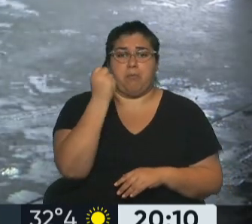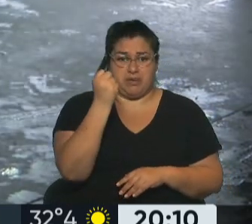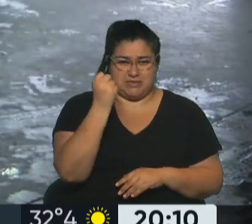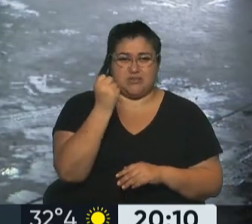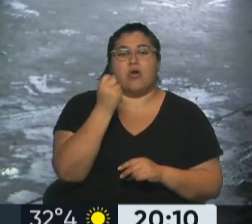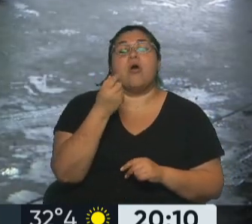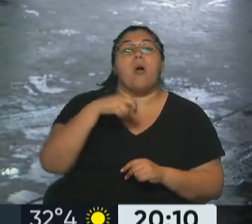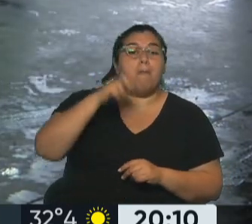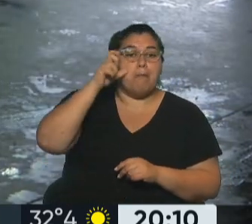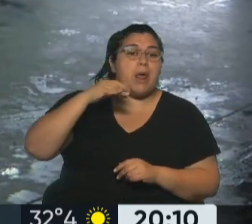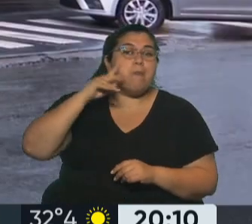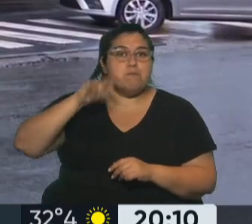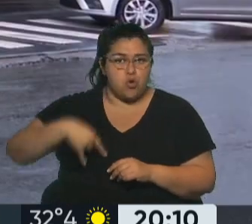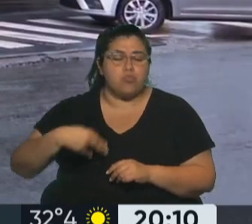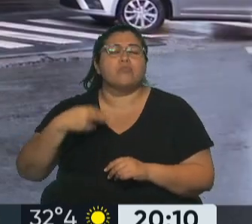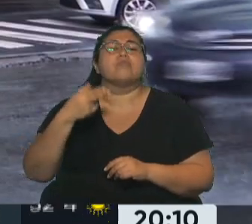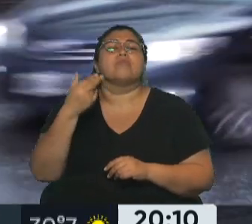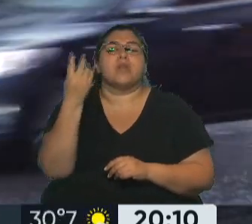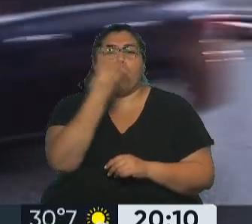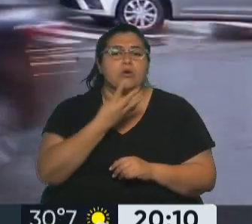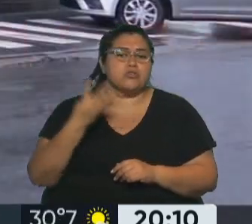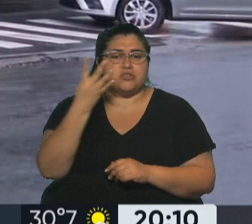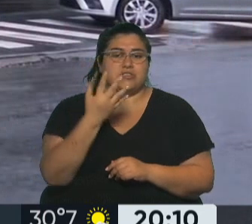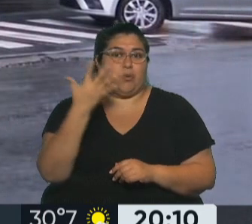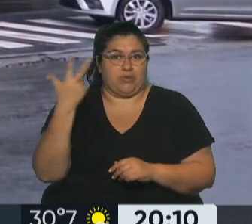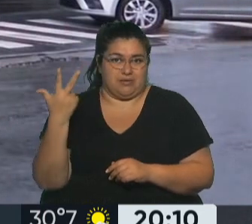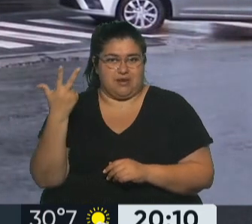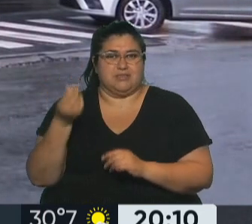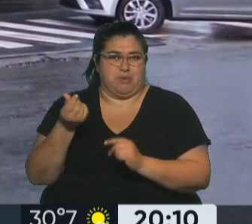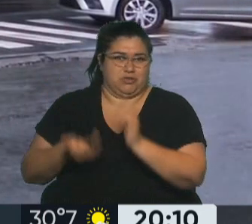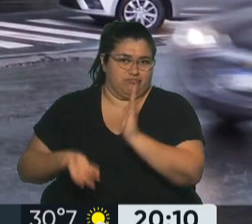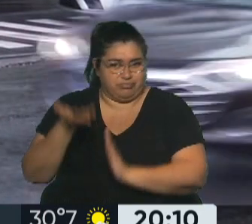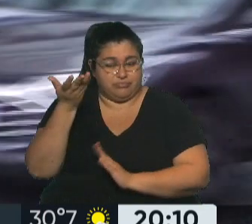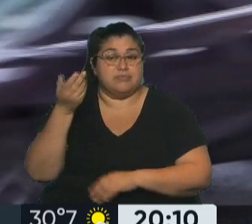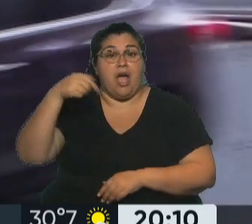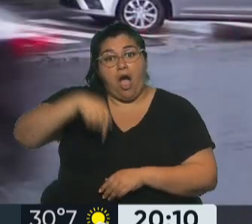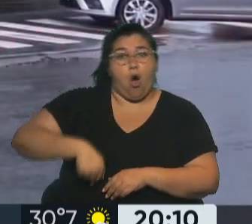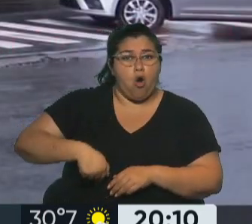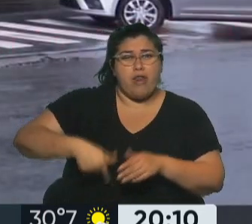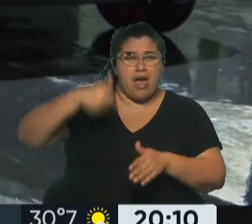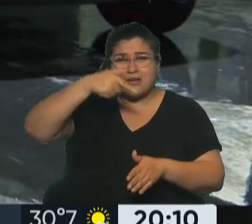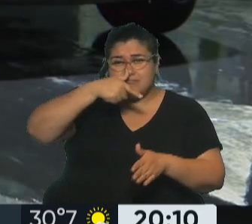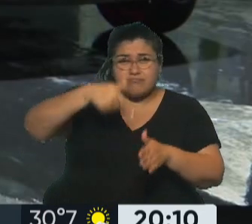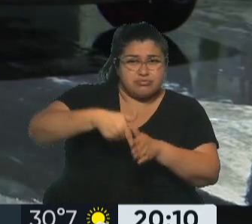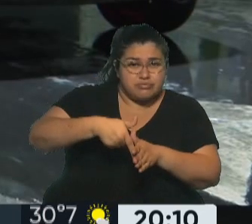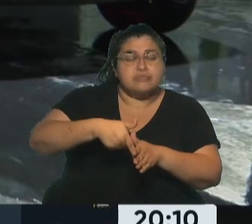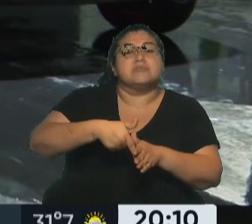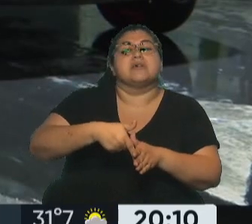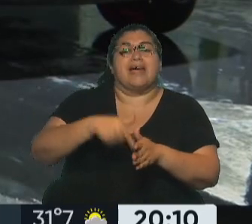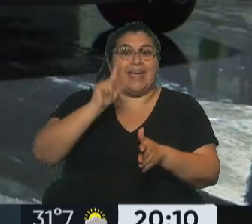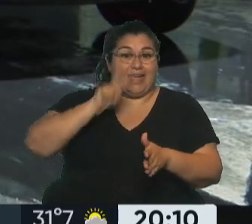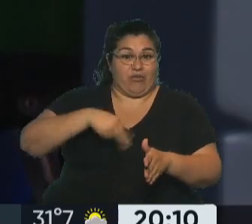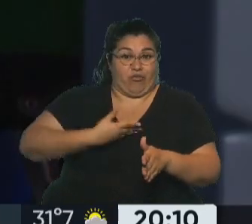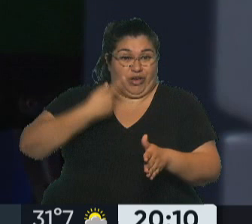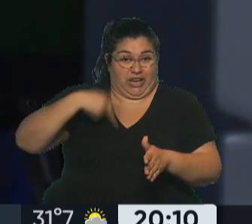variedad premium se fue a 453, con lo cual llenar el tanque de nafta con Infinia puede